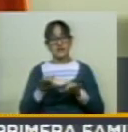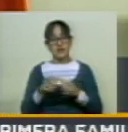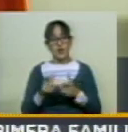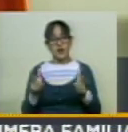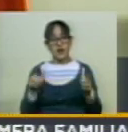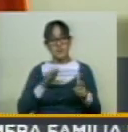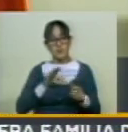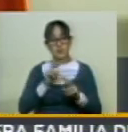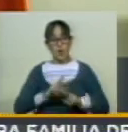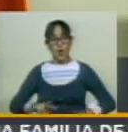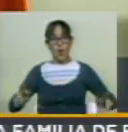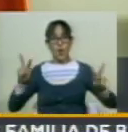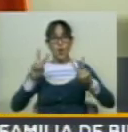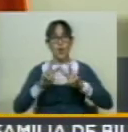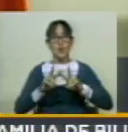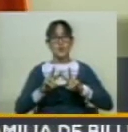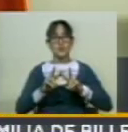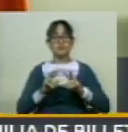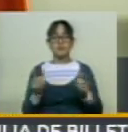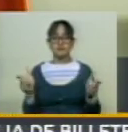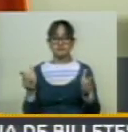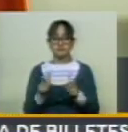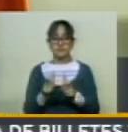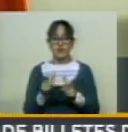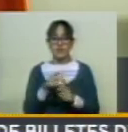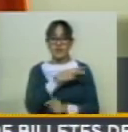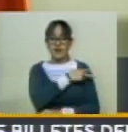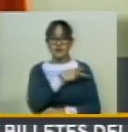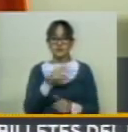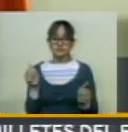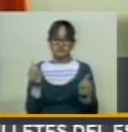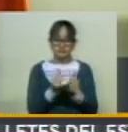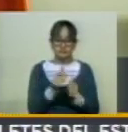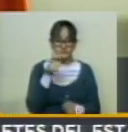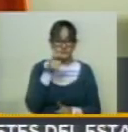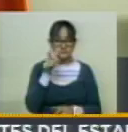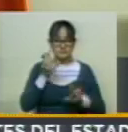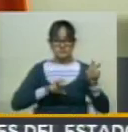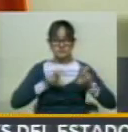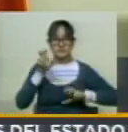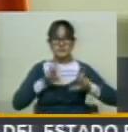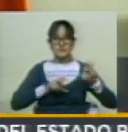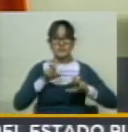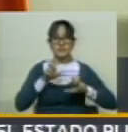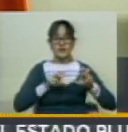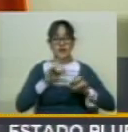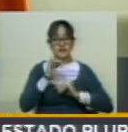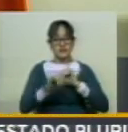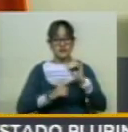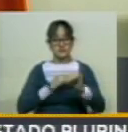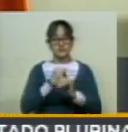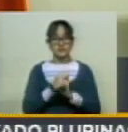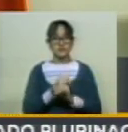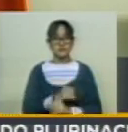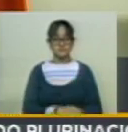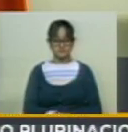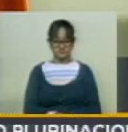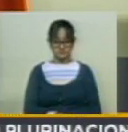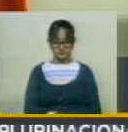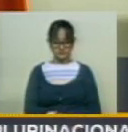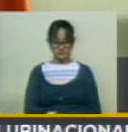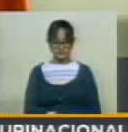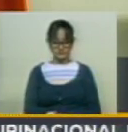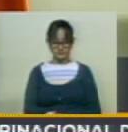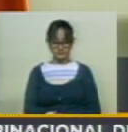general de las Naciones Unidas para la conformación de una delegación de acompañamiento y observación electoral. Y